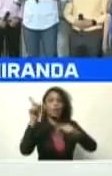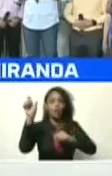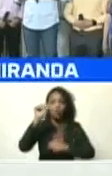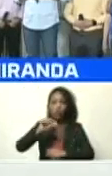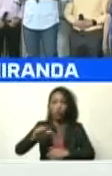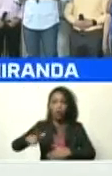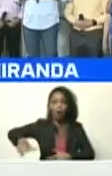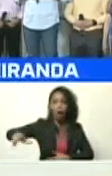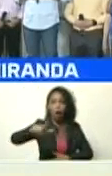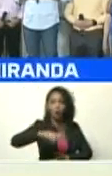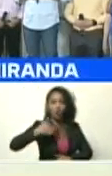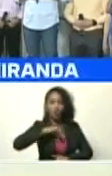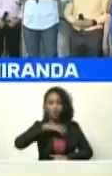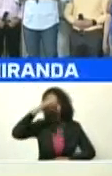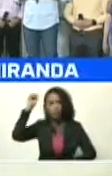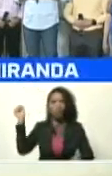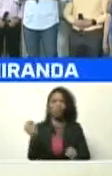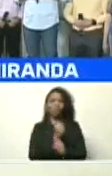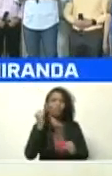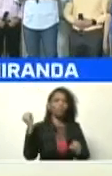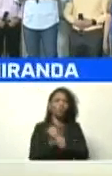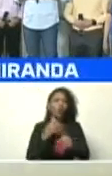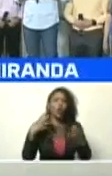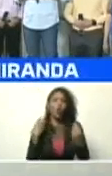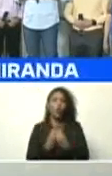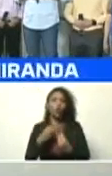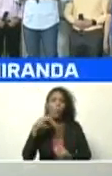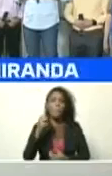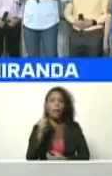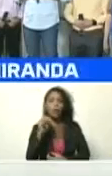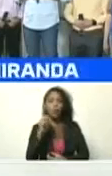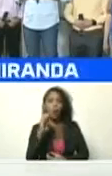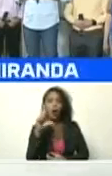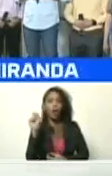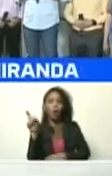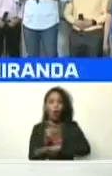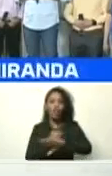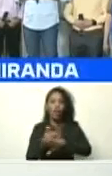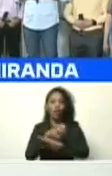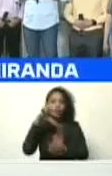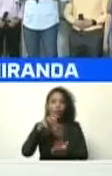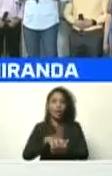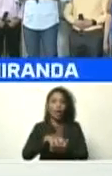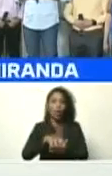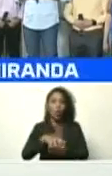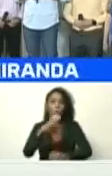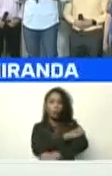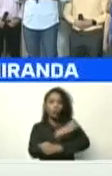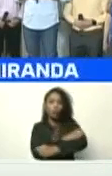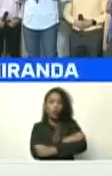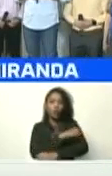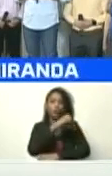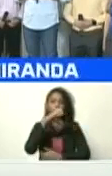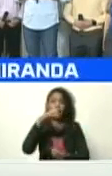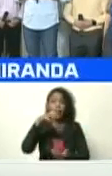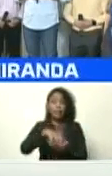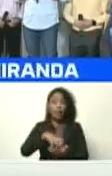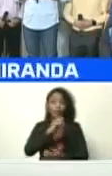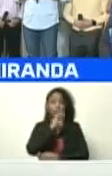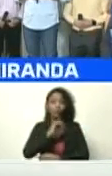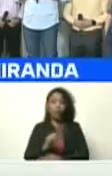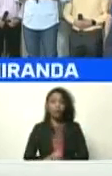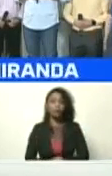lago. Estamos trabajando conjuntamente con Manuel Rosales, gobernador opositor del Zulia,